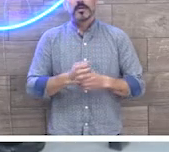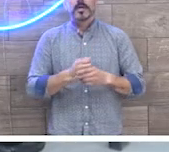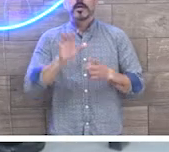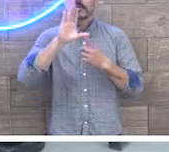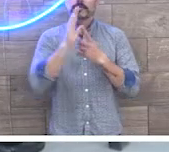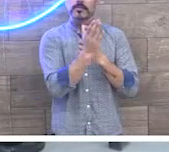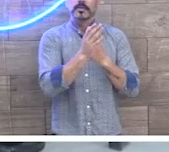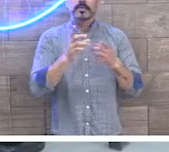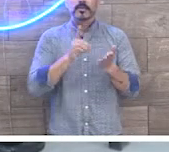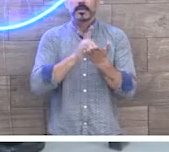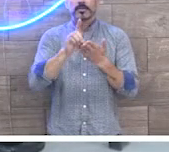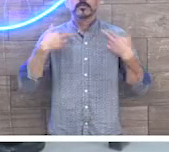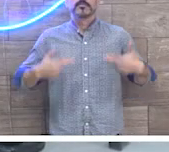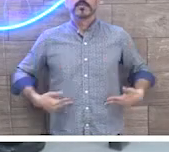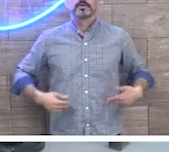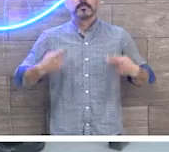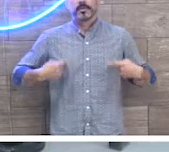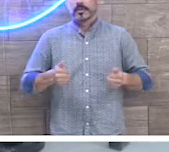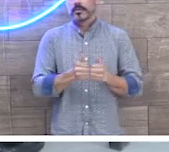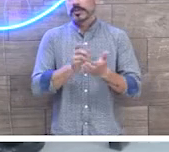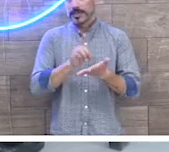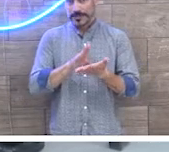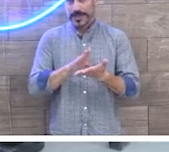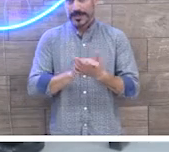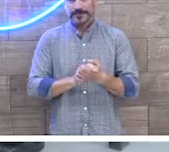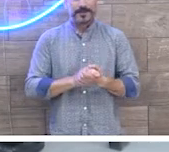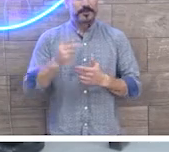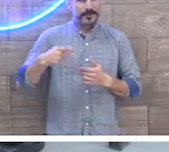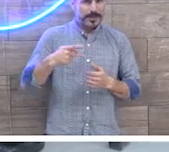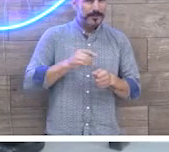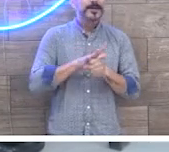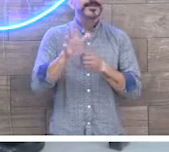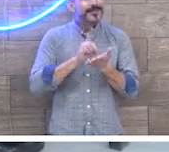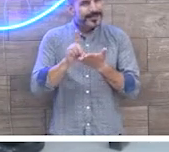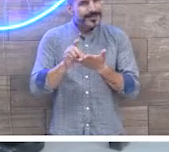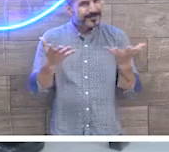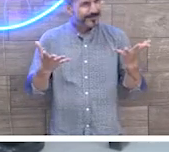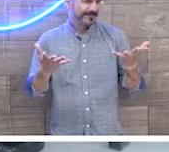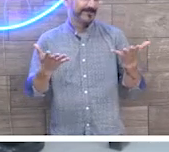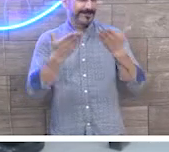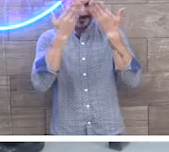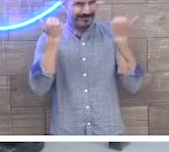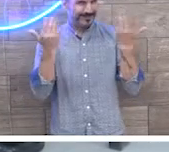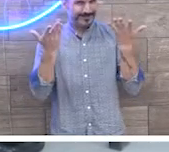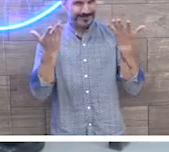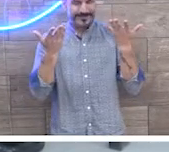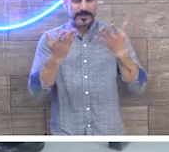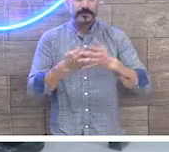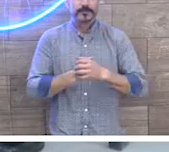y me dice, ¿cuáles derechos? Y le digo, pues es que las personas con discapacidad tienen derechos y a veces no